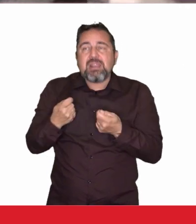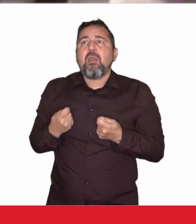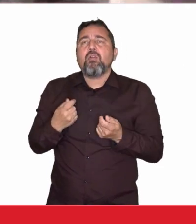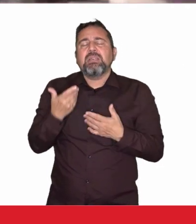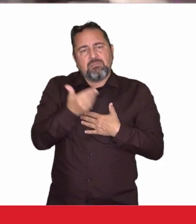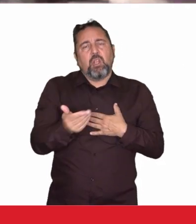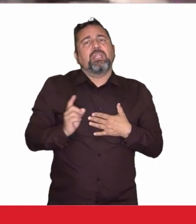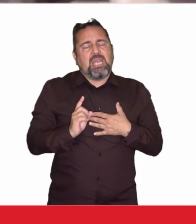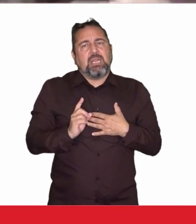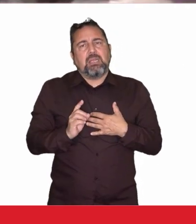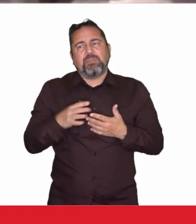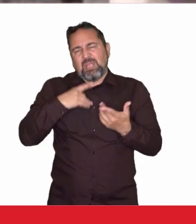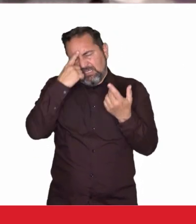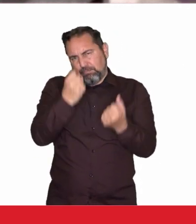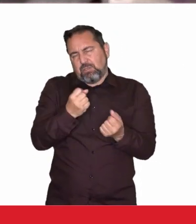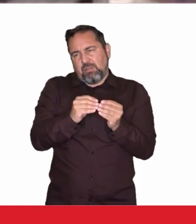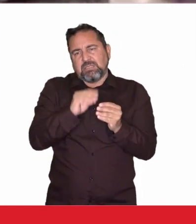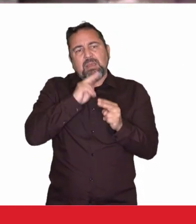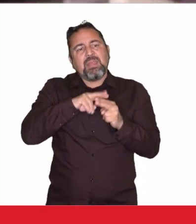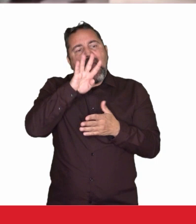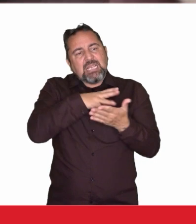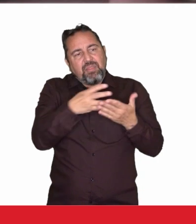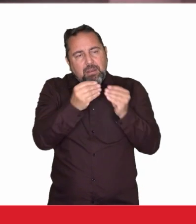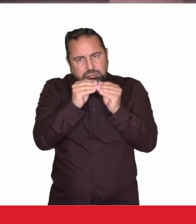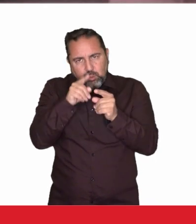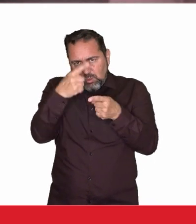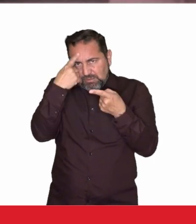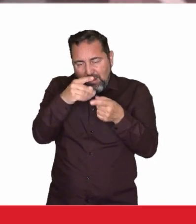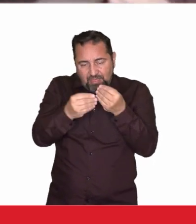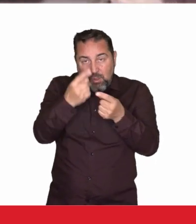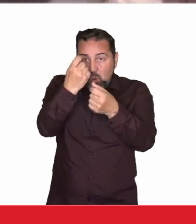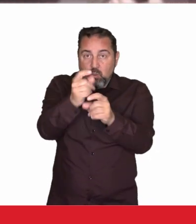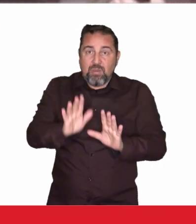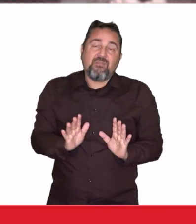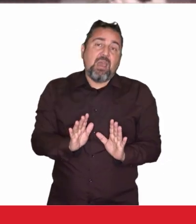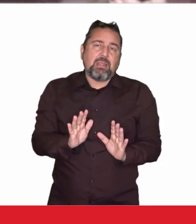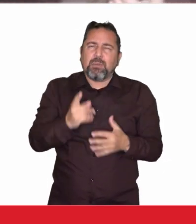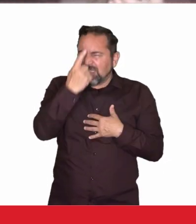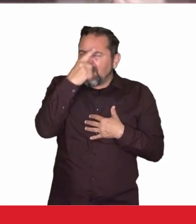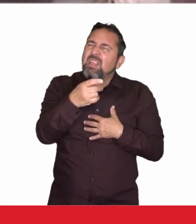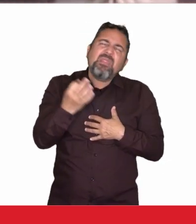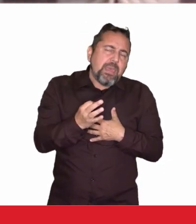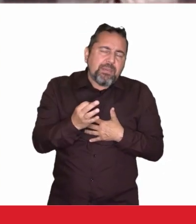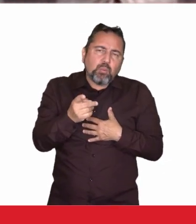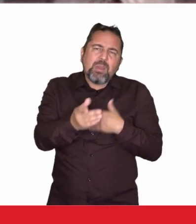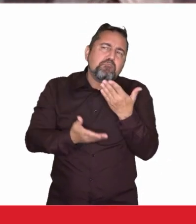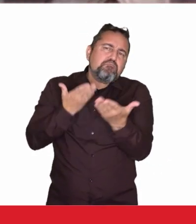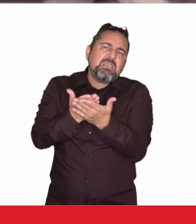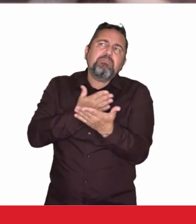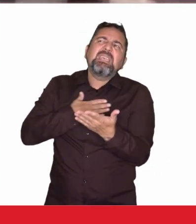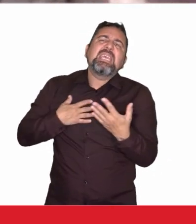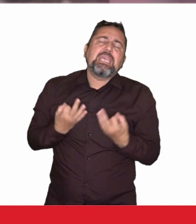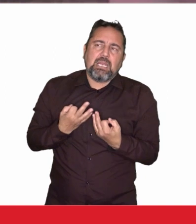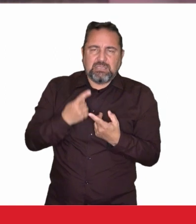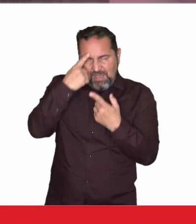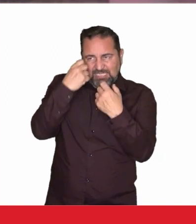para no perder el control de tu negocio. Es decir, hay un experto que te va a hacer las tablas de Excel, tú no tienes que saber hacerlas. Pero lo que tienes que saber es